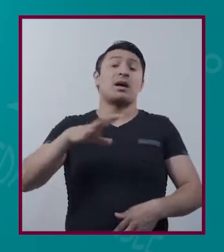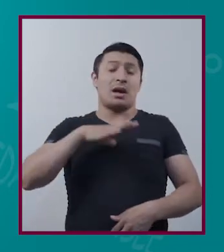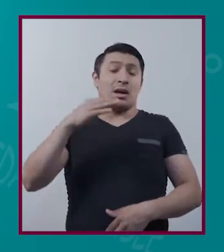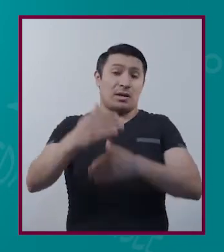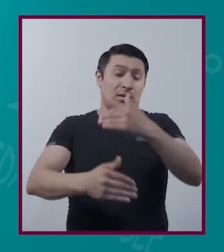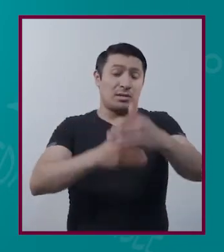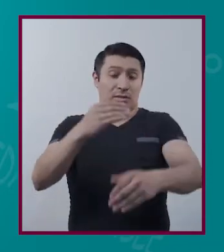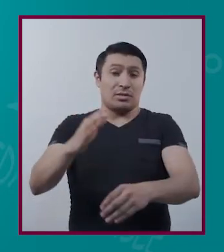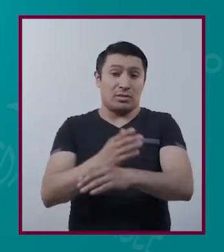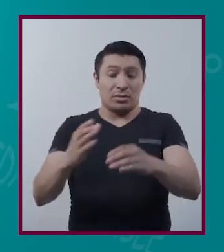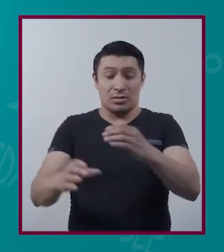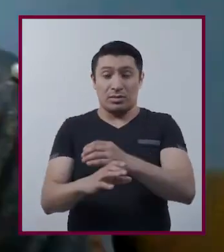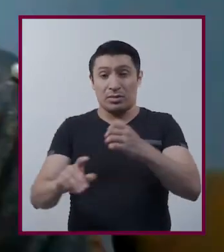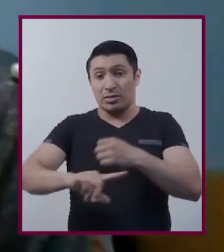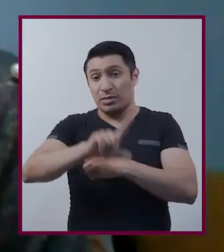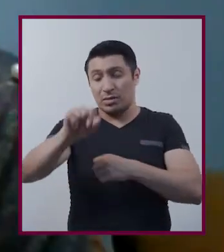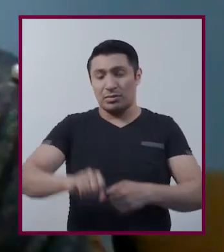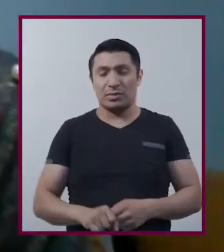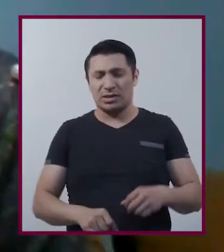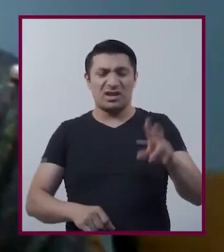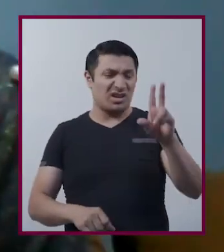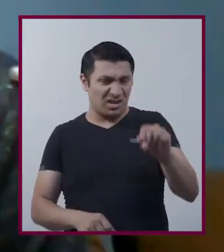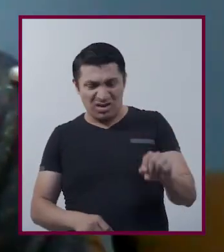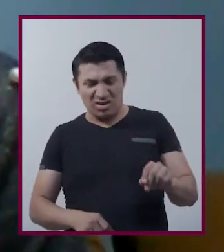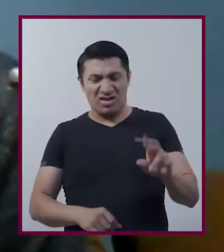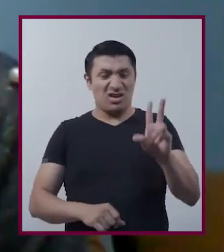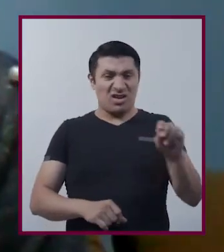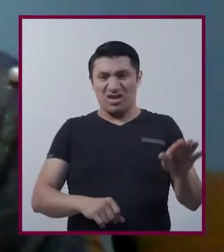que tuvieron consecuencias. No,